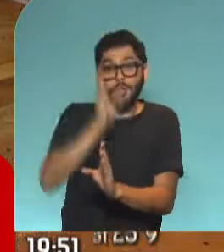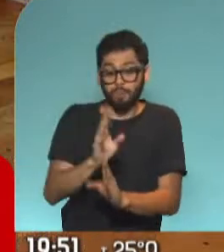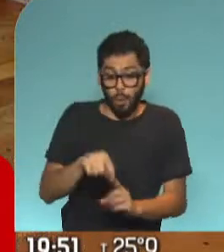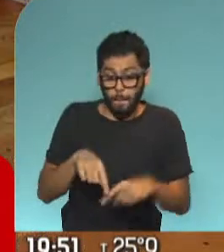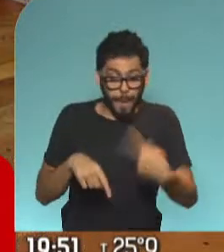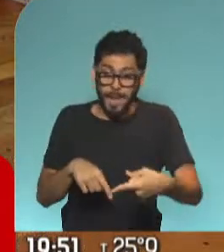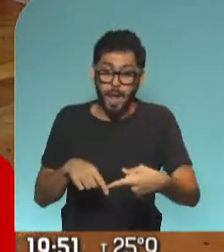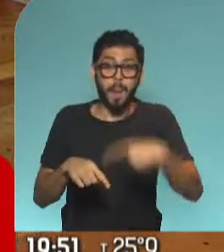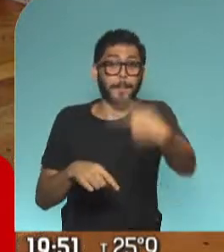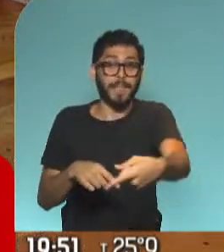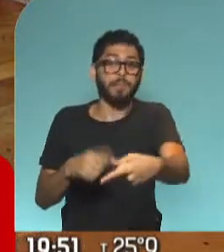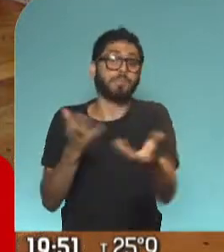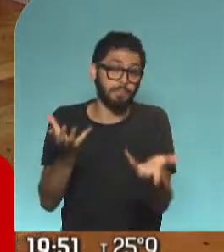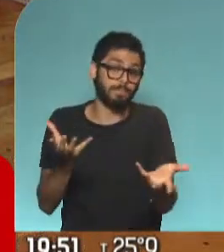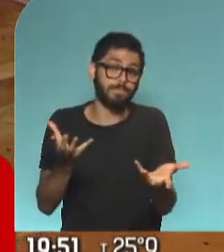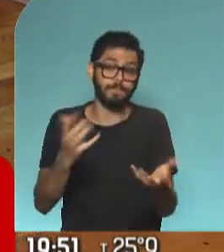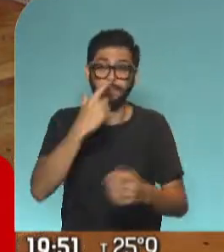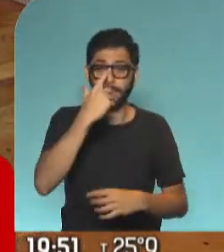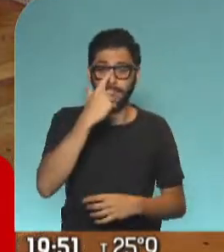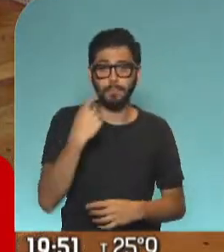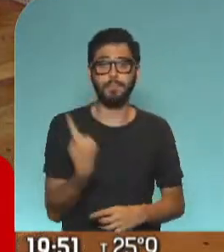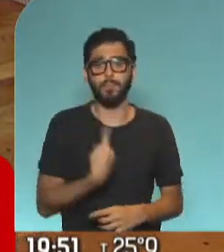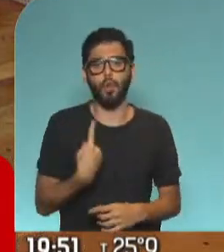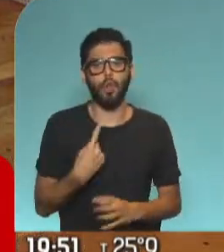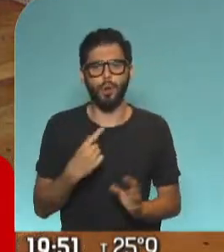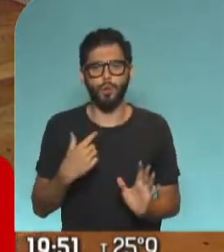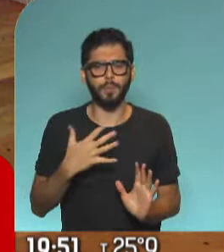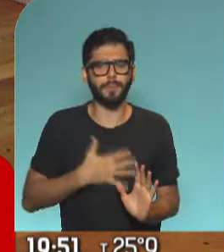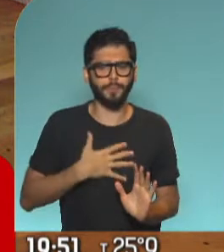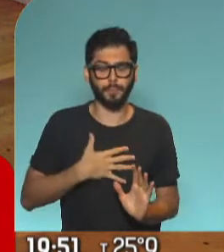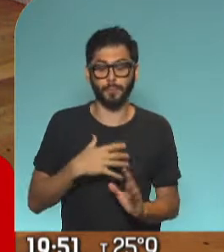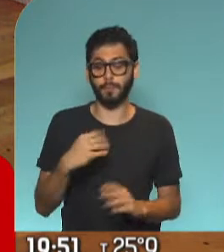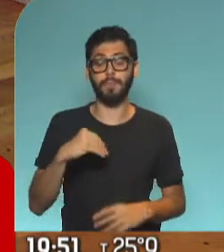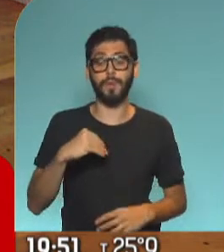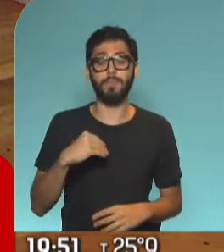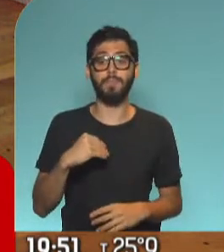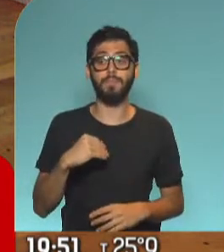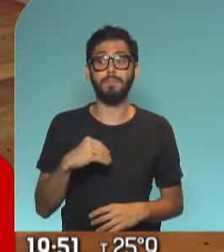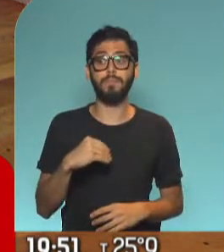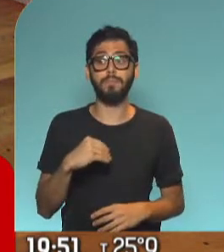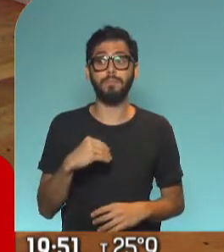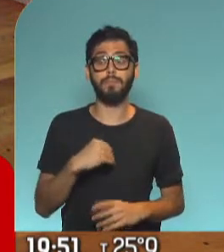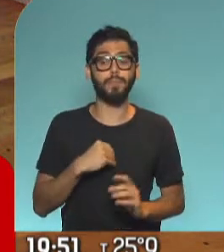mañana. Claro, digamos. Nosotros estamos esperanzados de la Provincia de Buenos Aires de